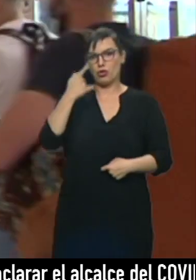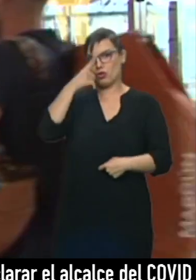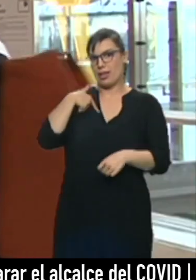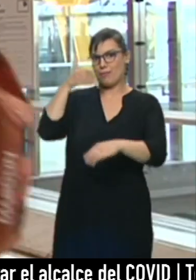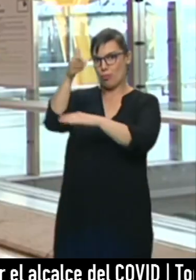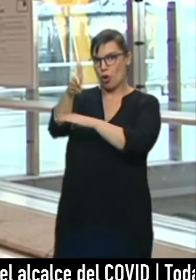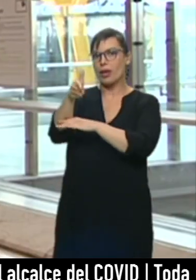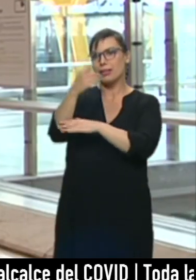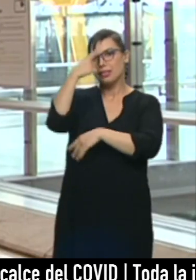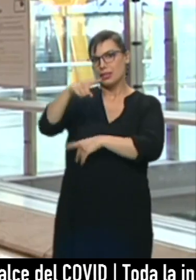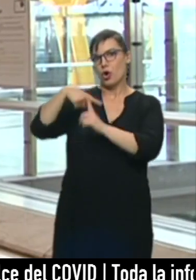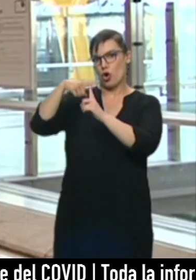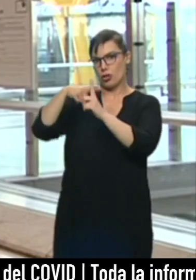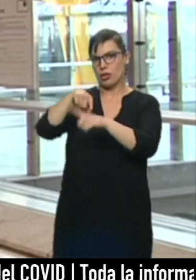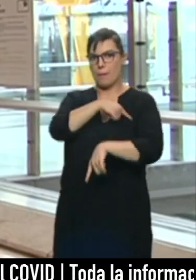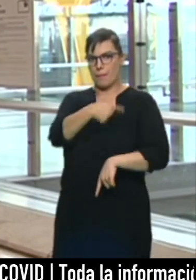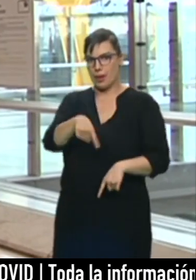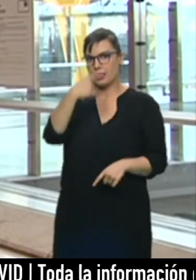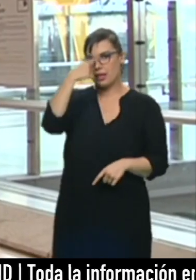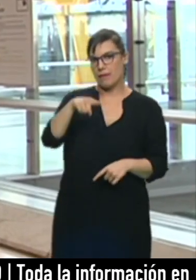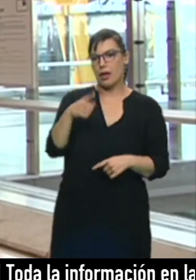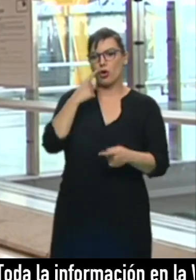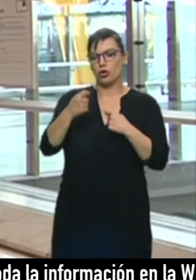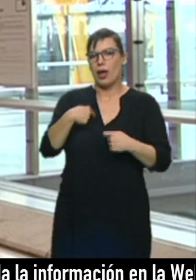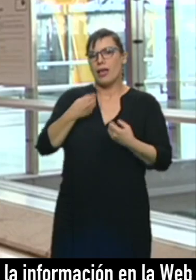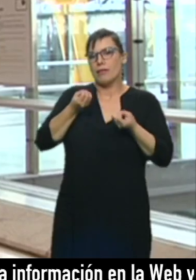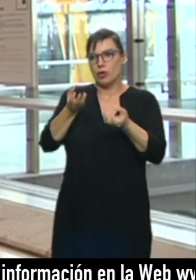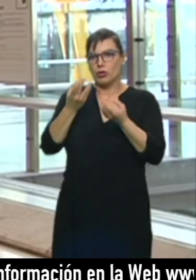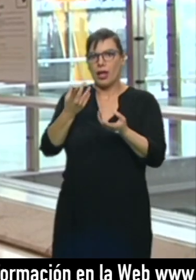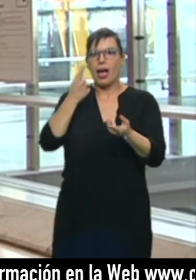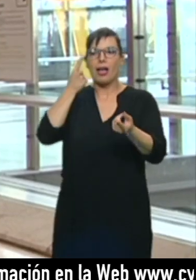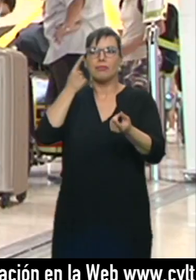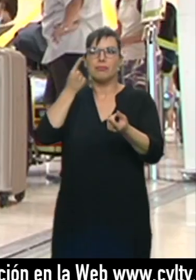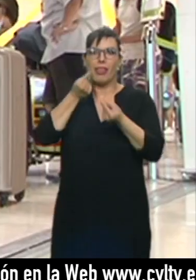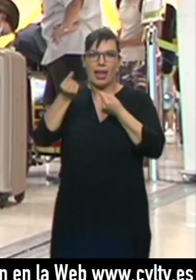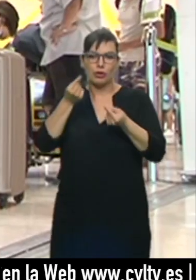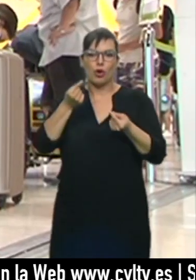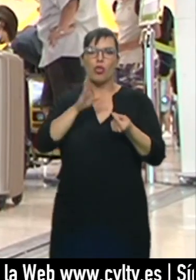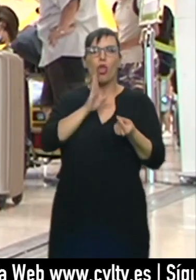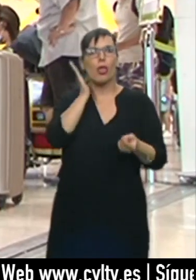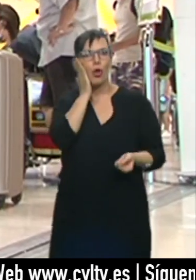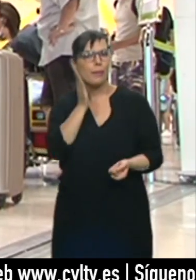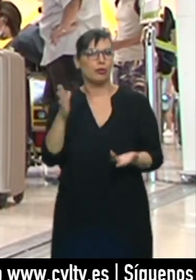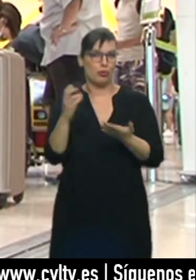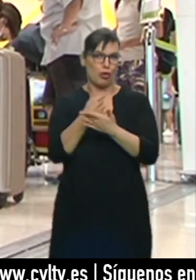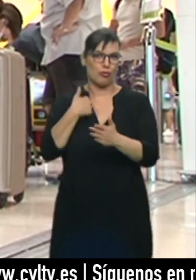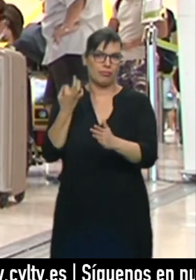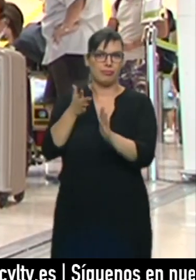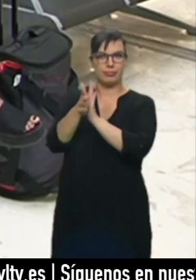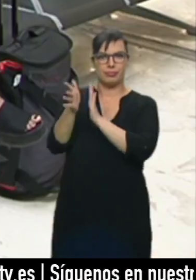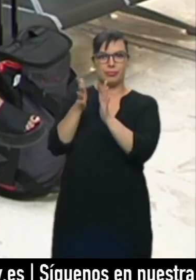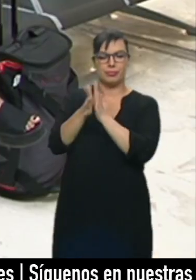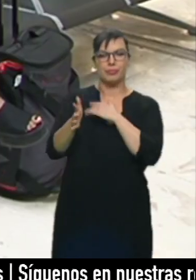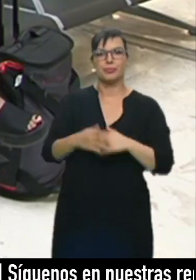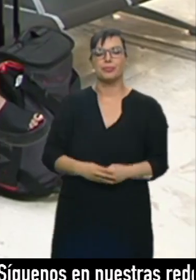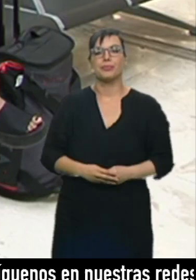controles de temperatura y que posiblemente tenga que dar mis datos y decirles dónde me voy a quedar. Unos controles que no han pasado los viajeros que se